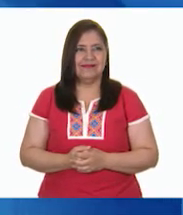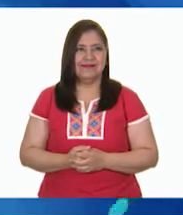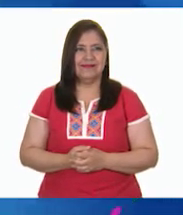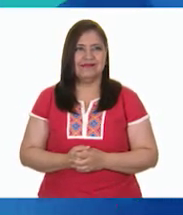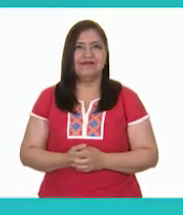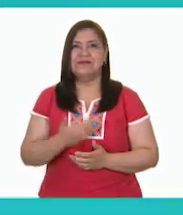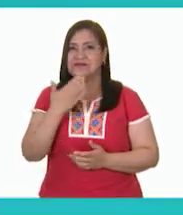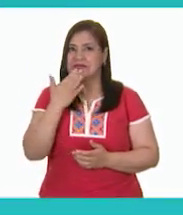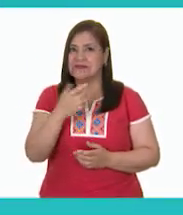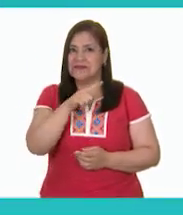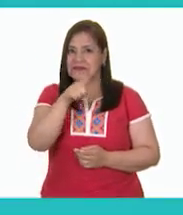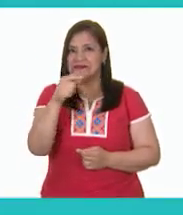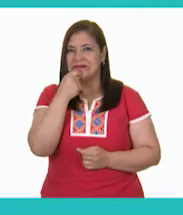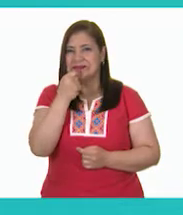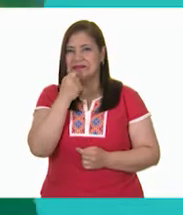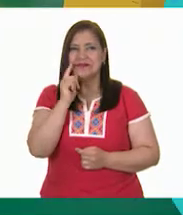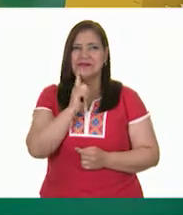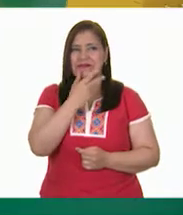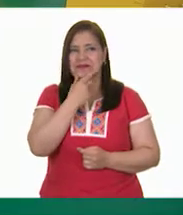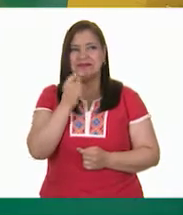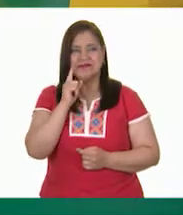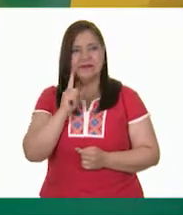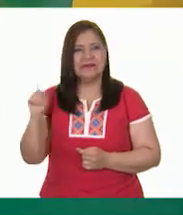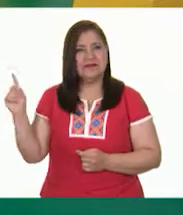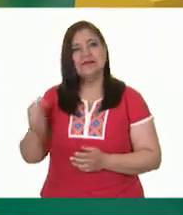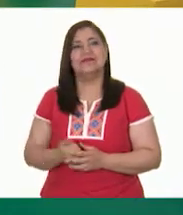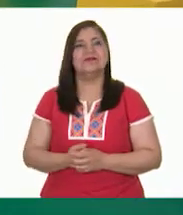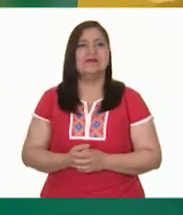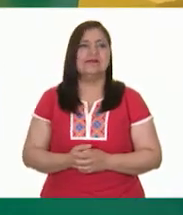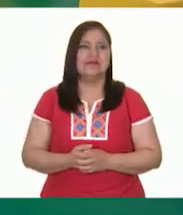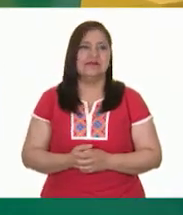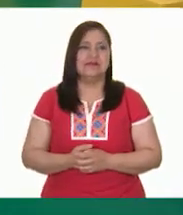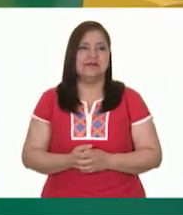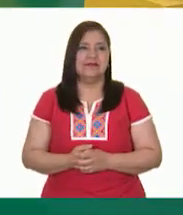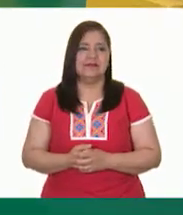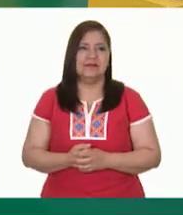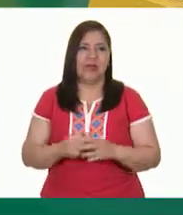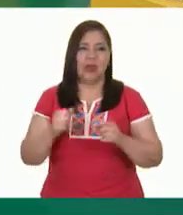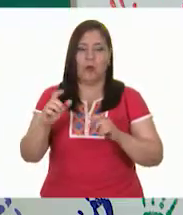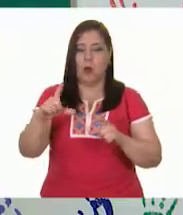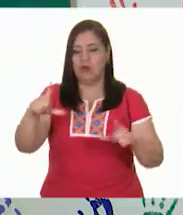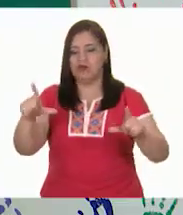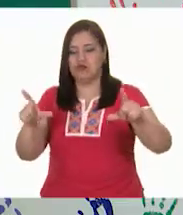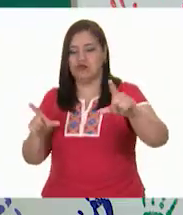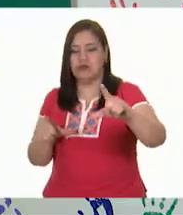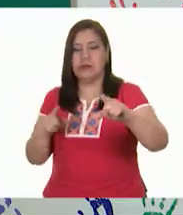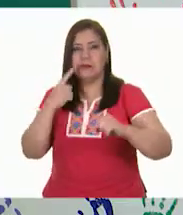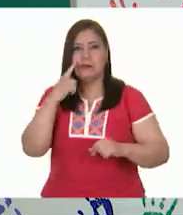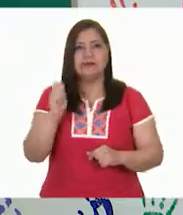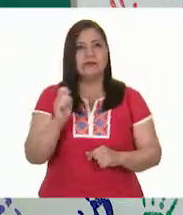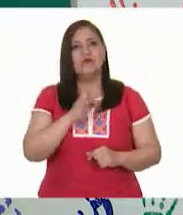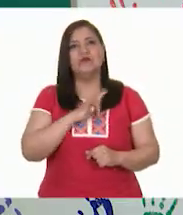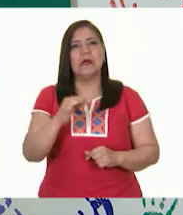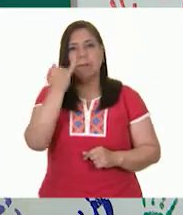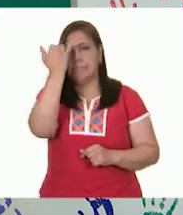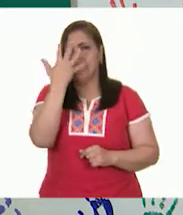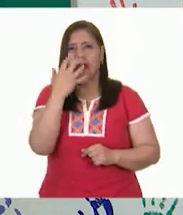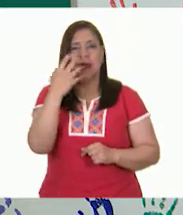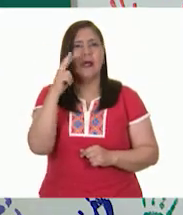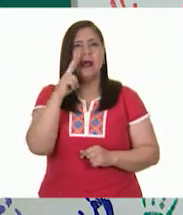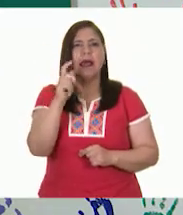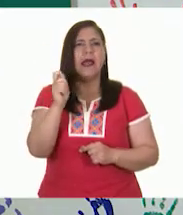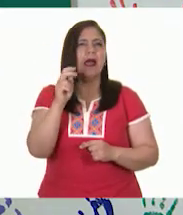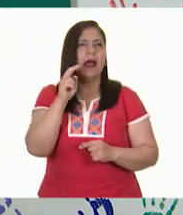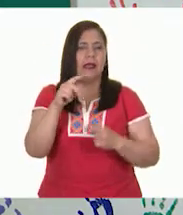Muy bien, niñas y niños. Ajá. Pero veamos, en la imagen que está armando Mariana, ajá, ¿qué vemos ahí?